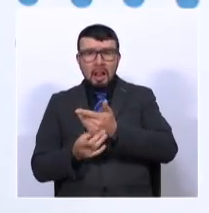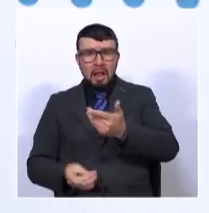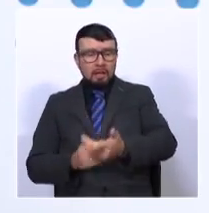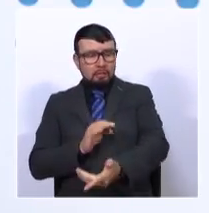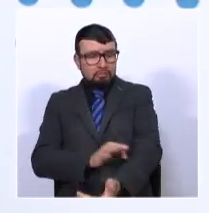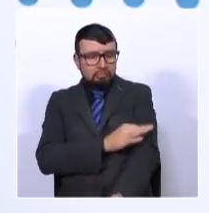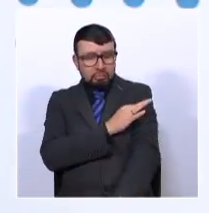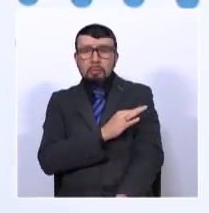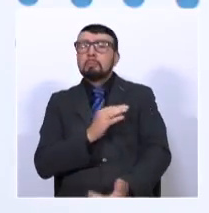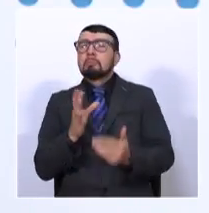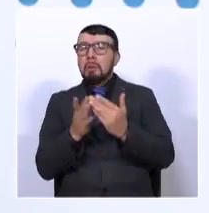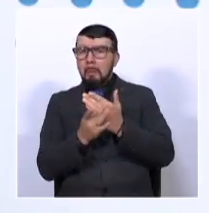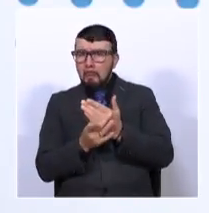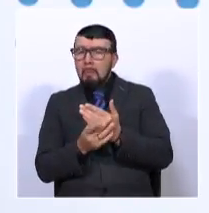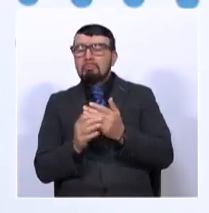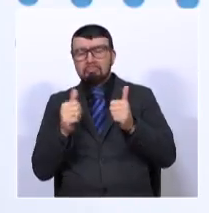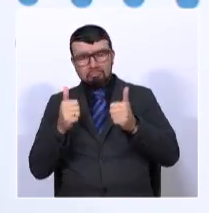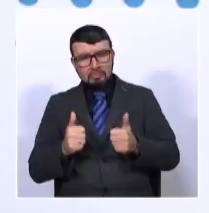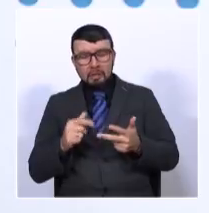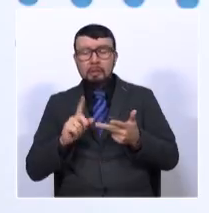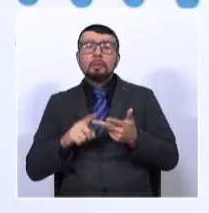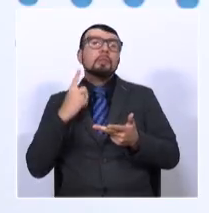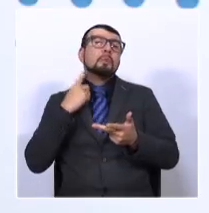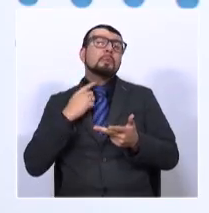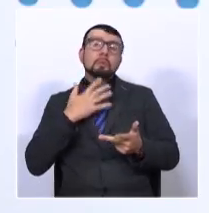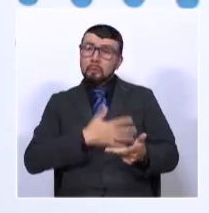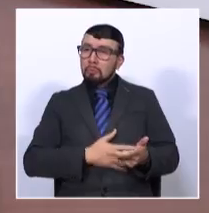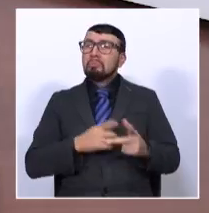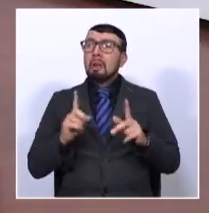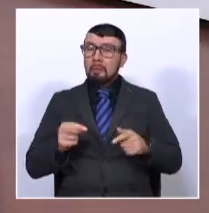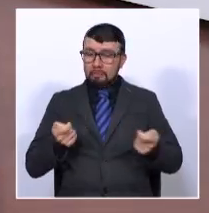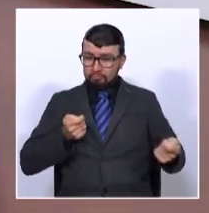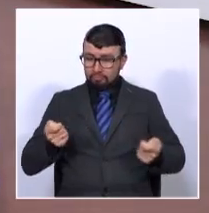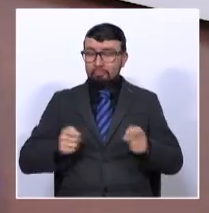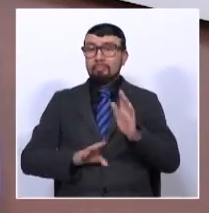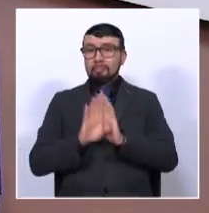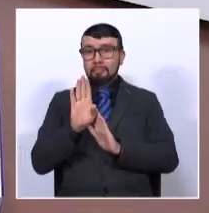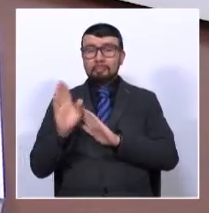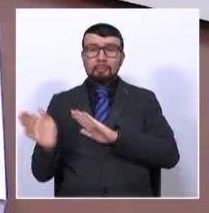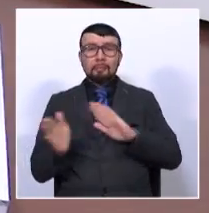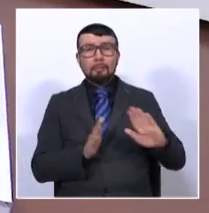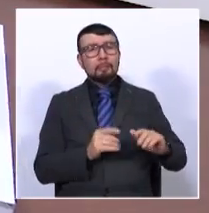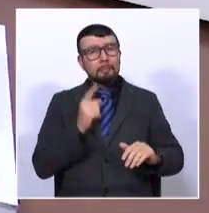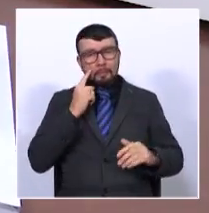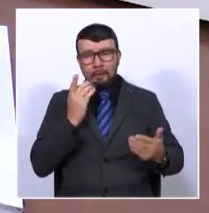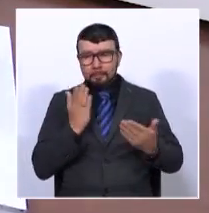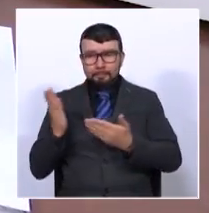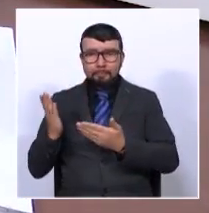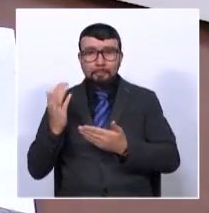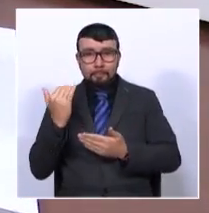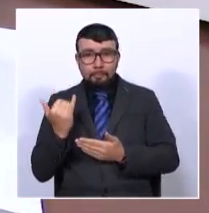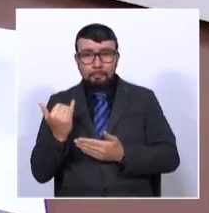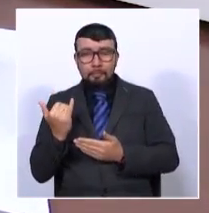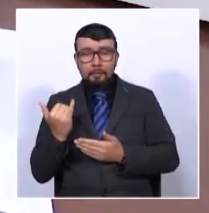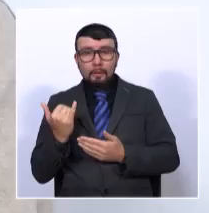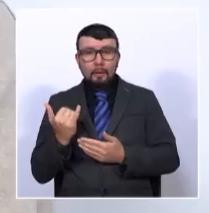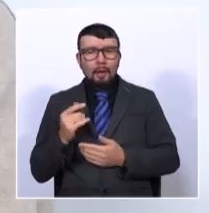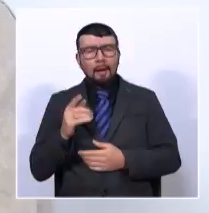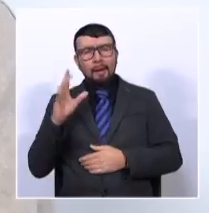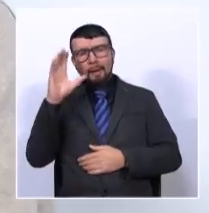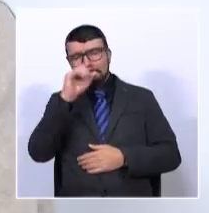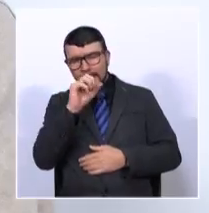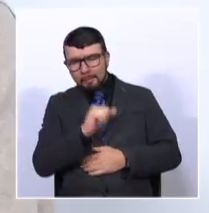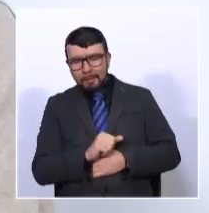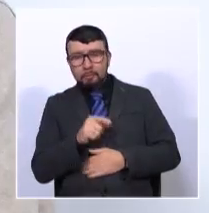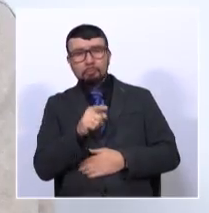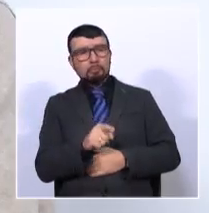también su tiroides puede empezar a normalizarse. Y entonces vamos a ver nuestro modelo para que ustedes más o menos se ubiquen